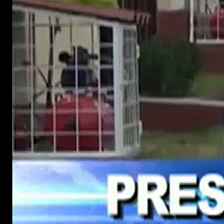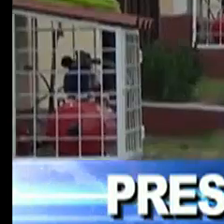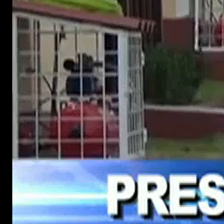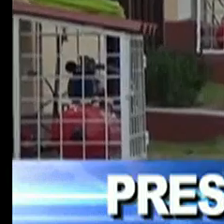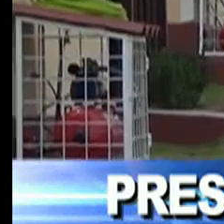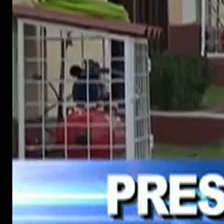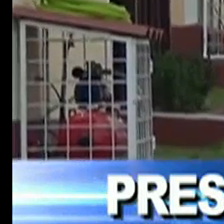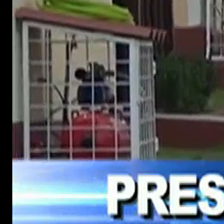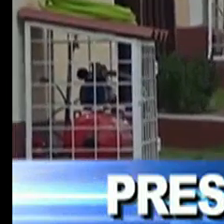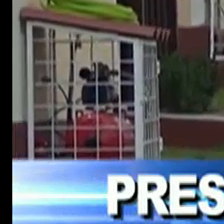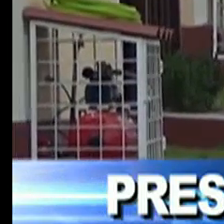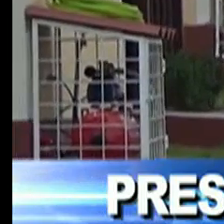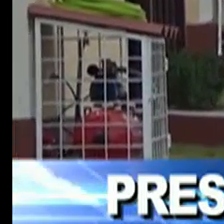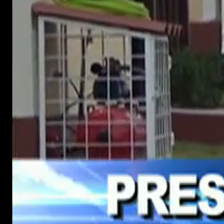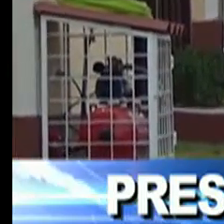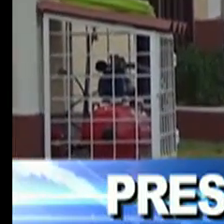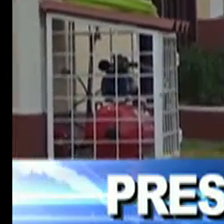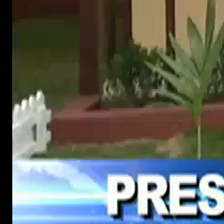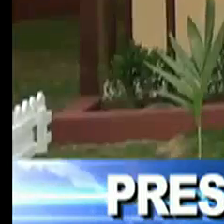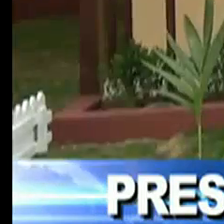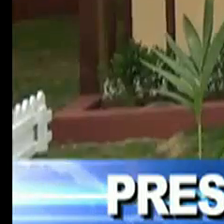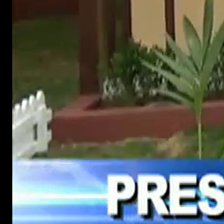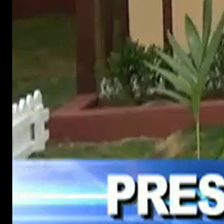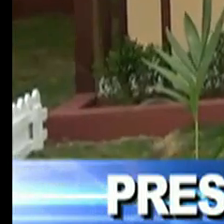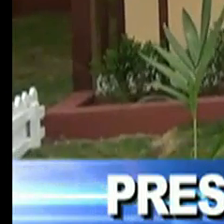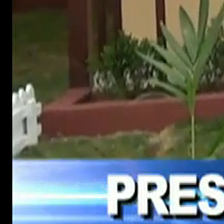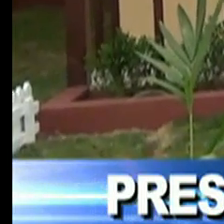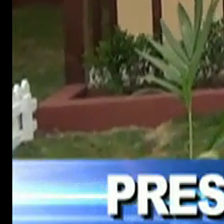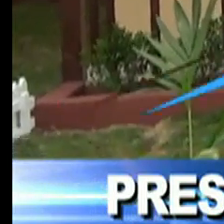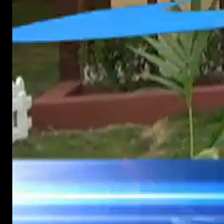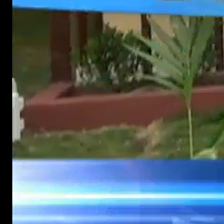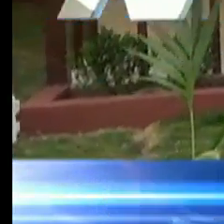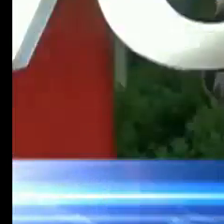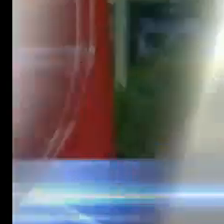del terremoto del 16 de abril.